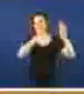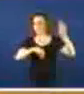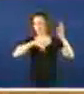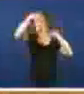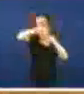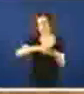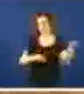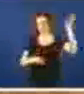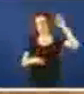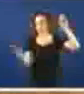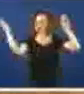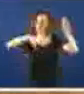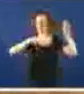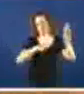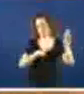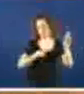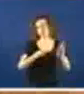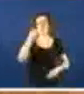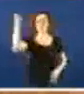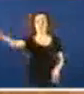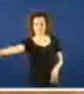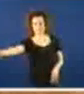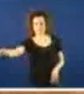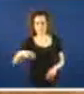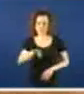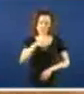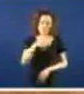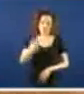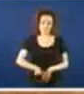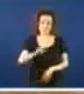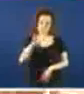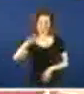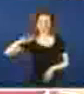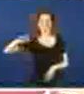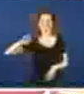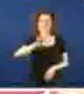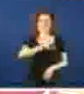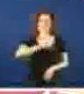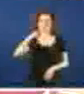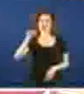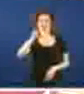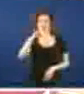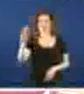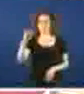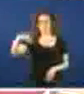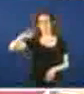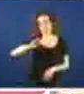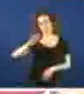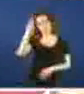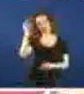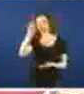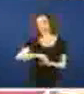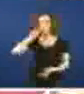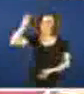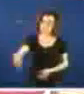non está, voulle poñer. Señor Fernández Calviño, chamo yo orden por terceira vez, polo tanto, ten que vostede expulsar, ten que